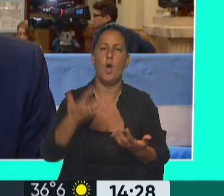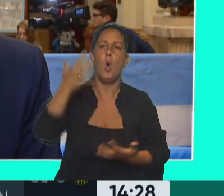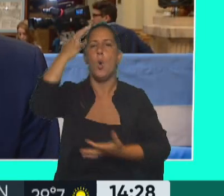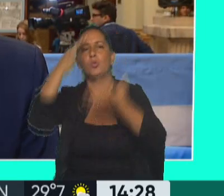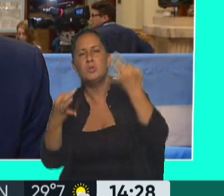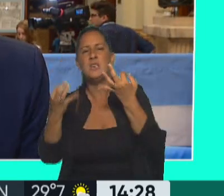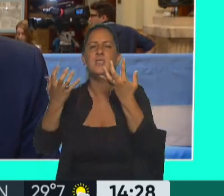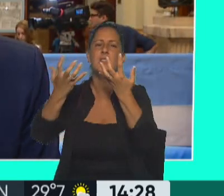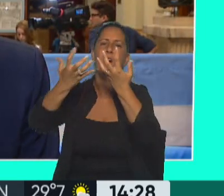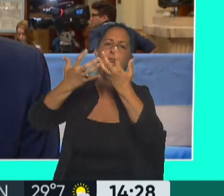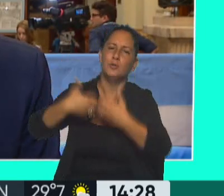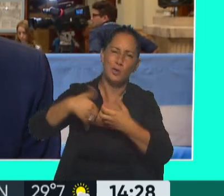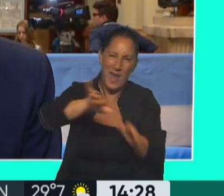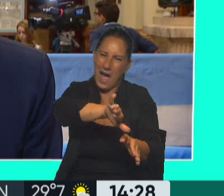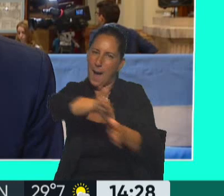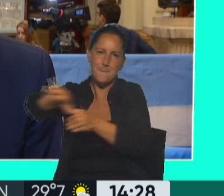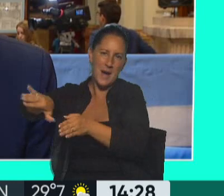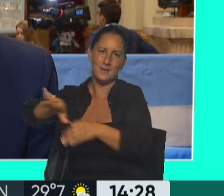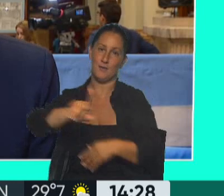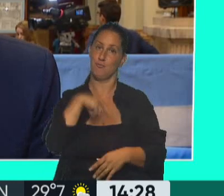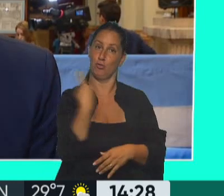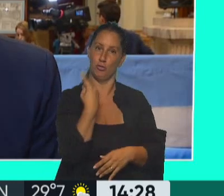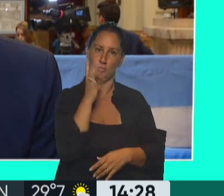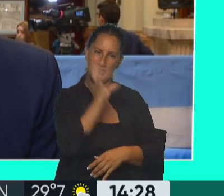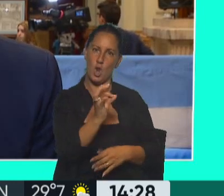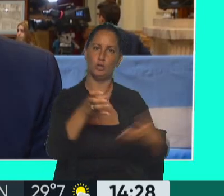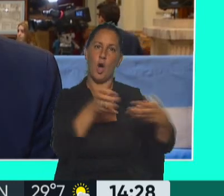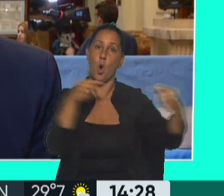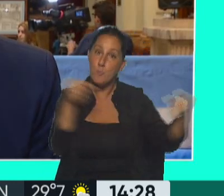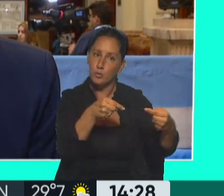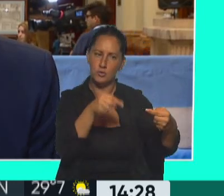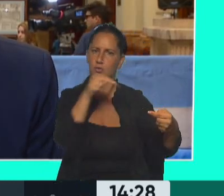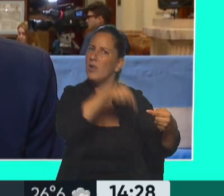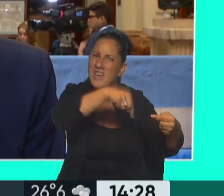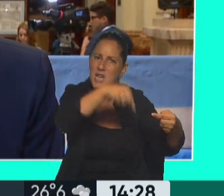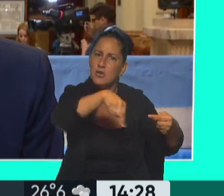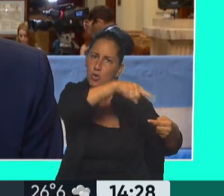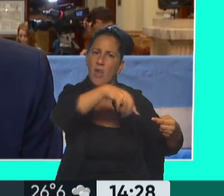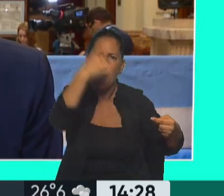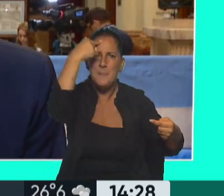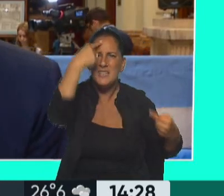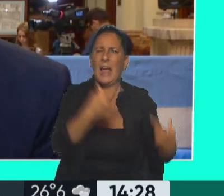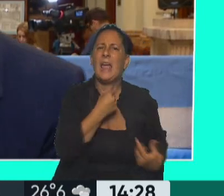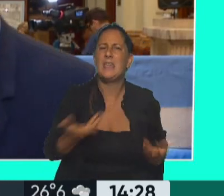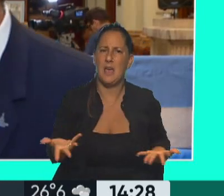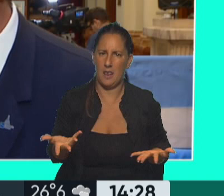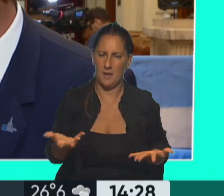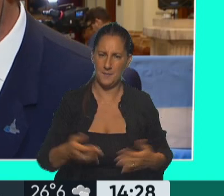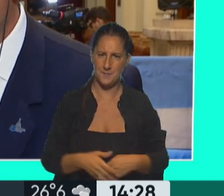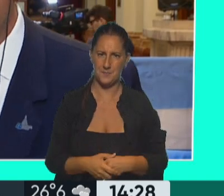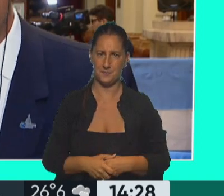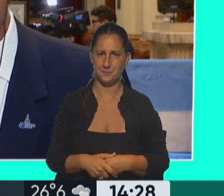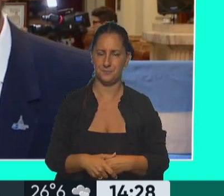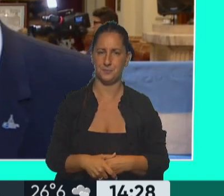o del funcionamiento de la justicia. Creo que tenemos una oposición que debe replantearse hacia dónde va. Ahora, sí